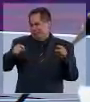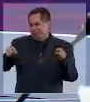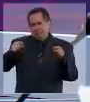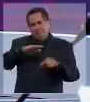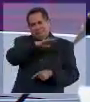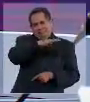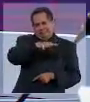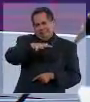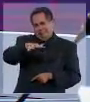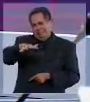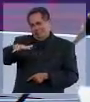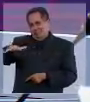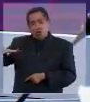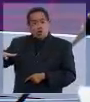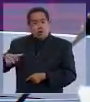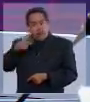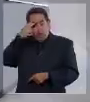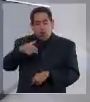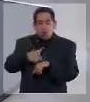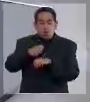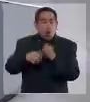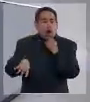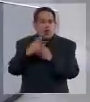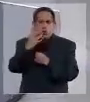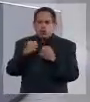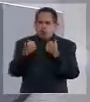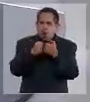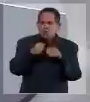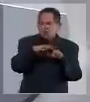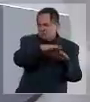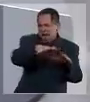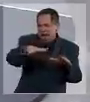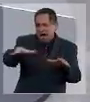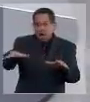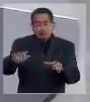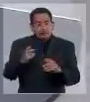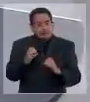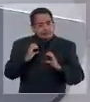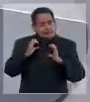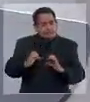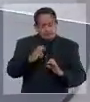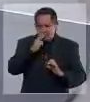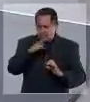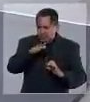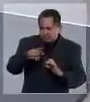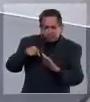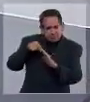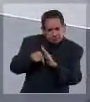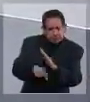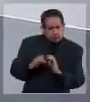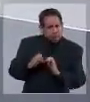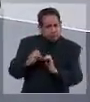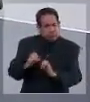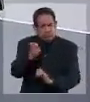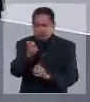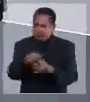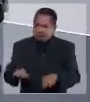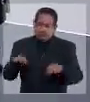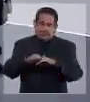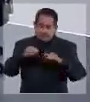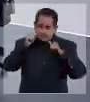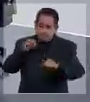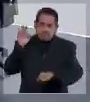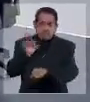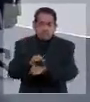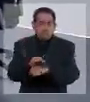en extensión, pero somos aún más importantes en litorales y la explotación y el cuidado de los océanos. Es un tema bien importante. Y dentro de los océanos,